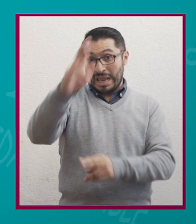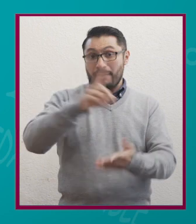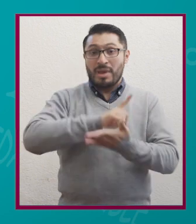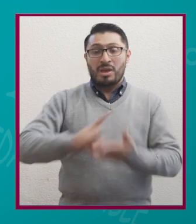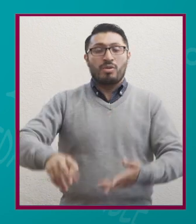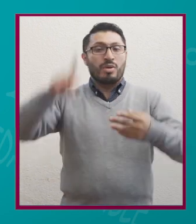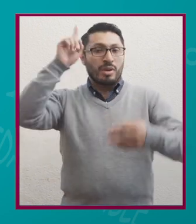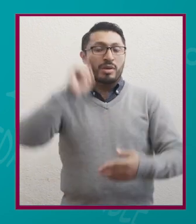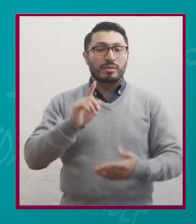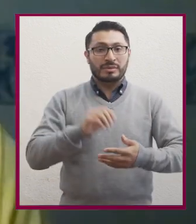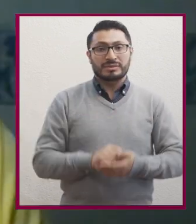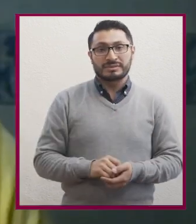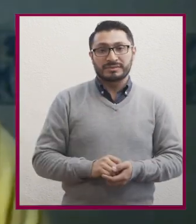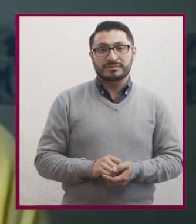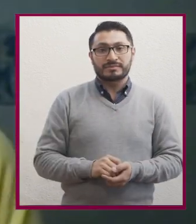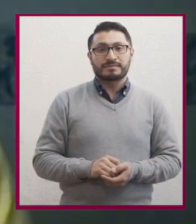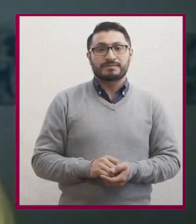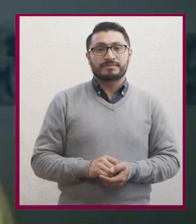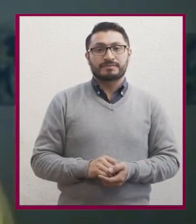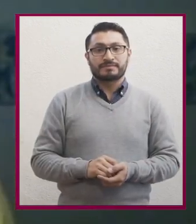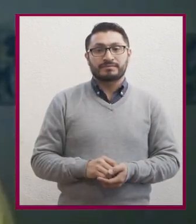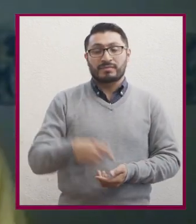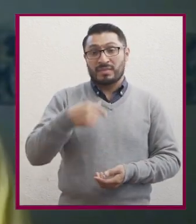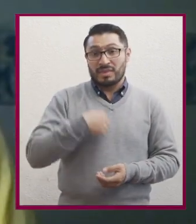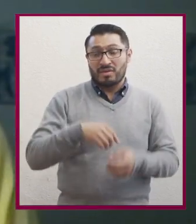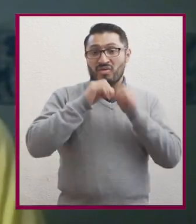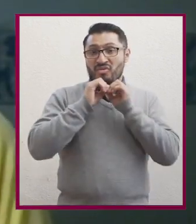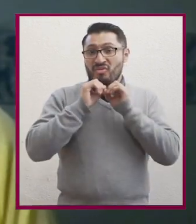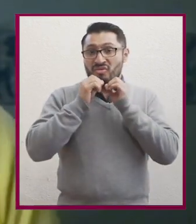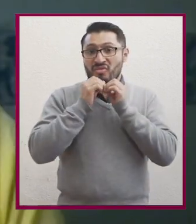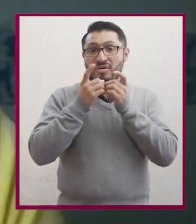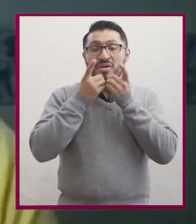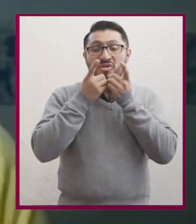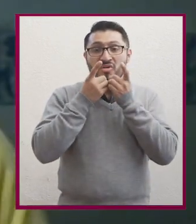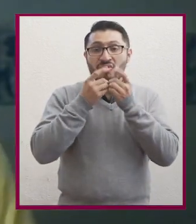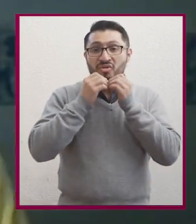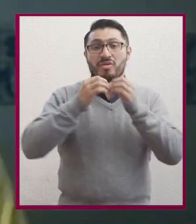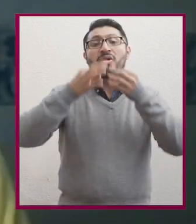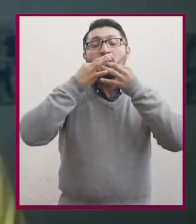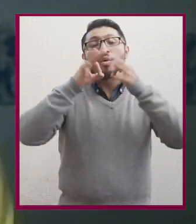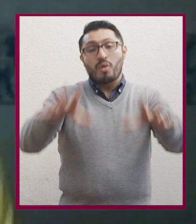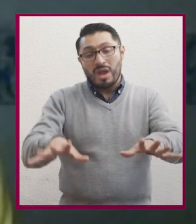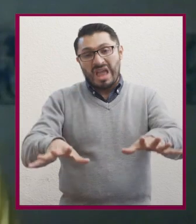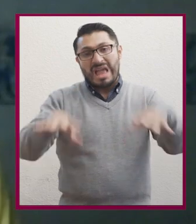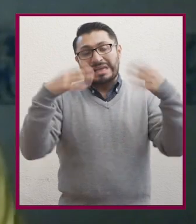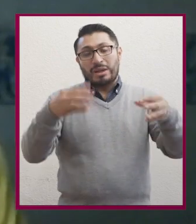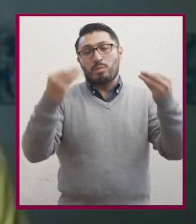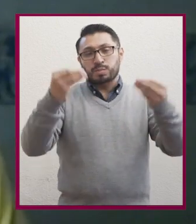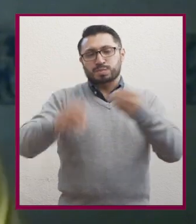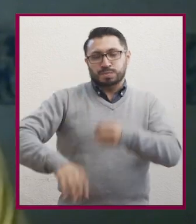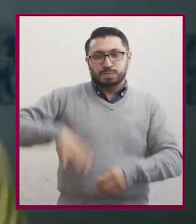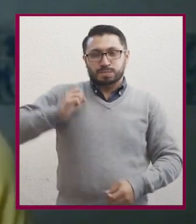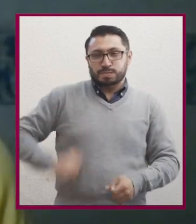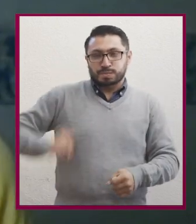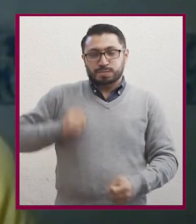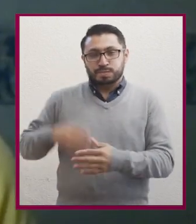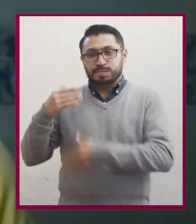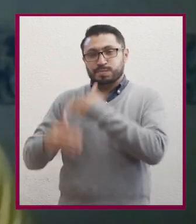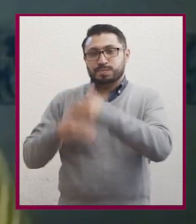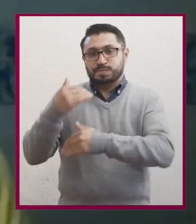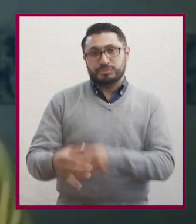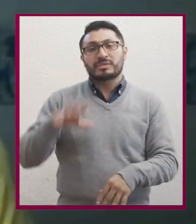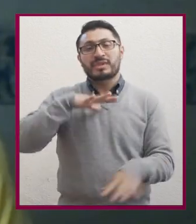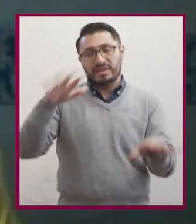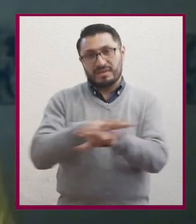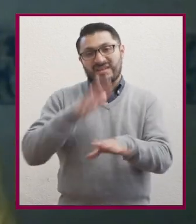de las mujeres? Que quede claro que es una lucha que lleva muchísimos siglos, que ha habido avances, sí, que ha